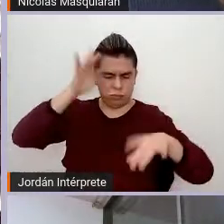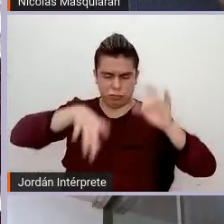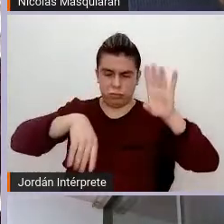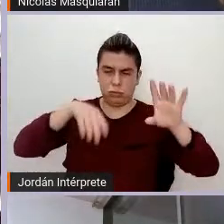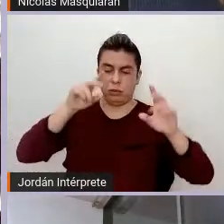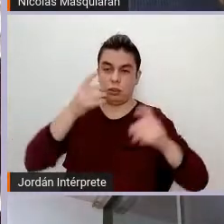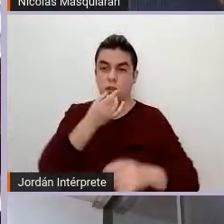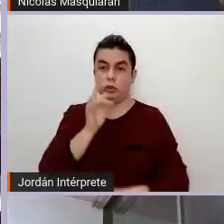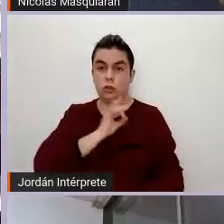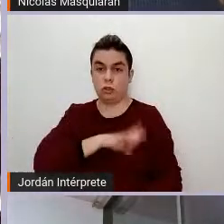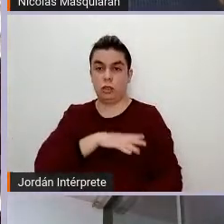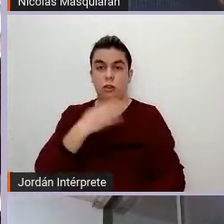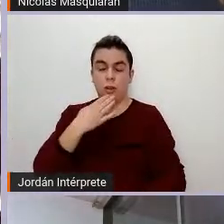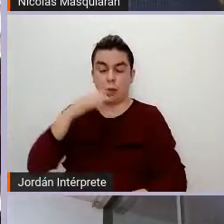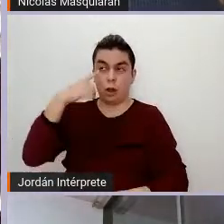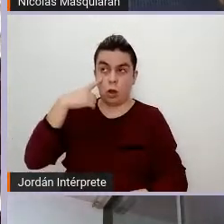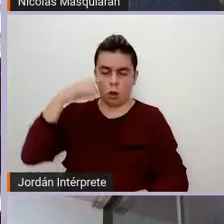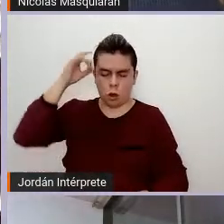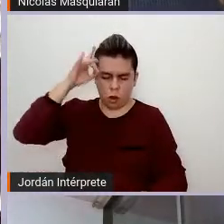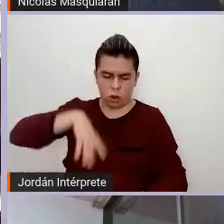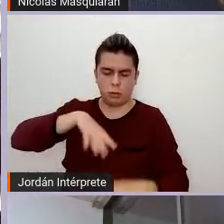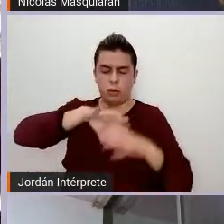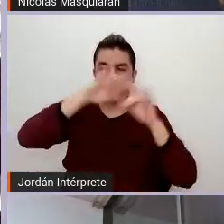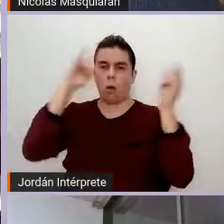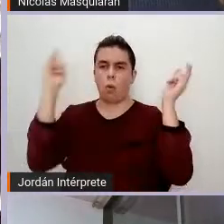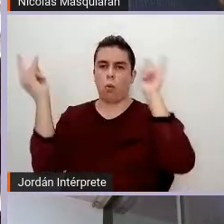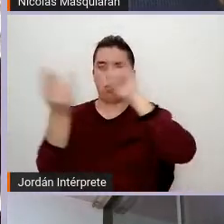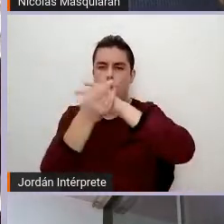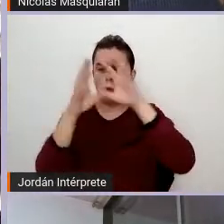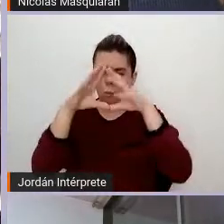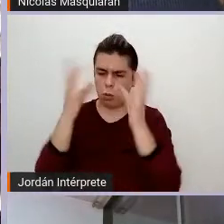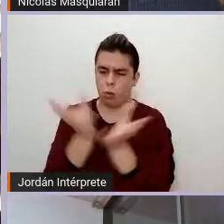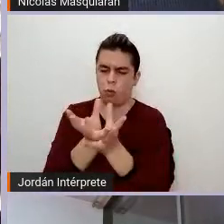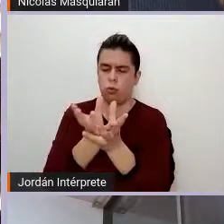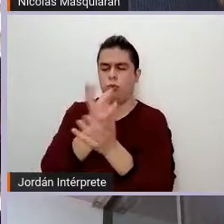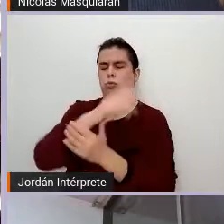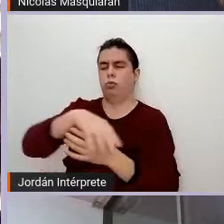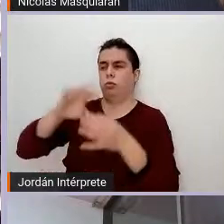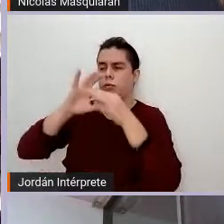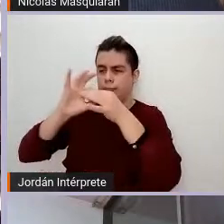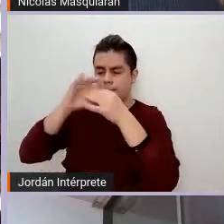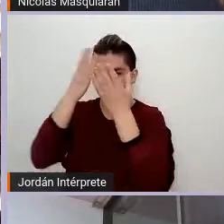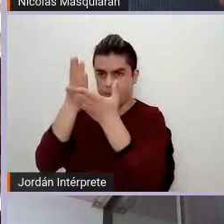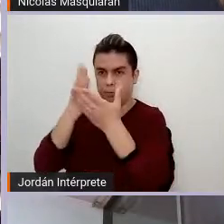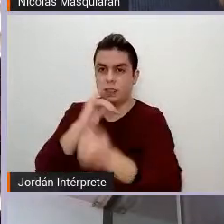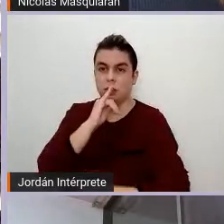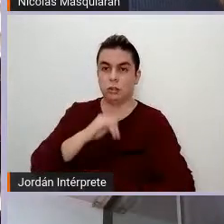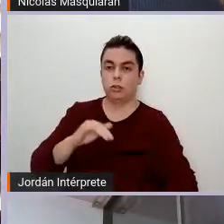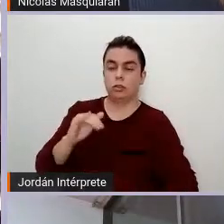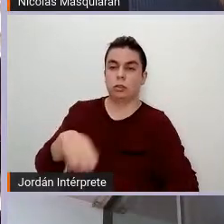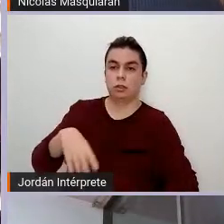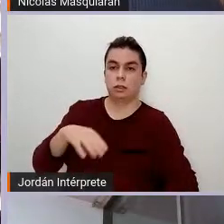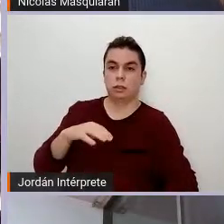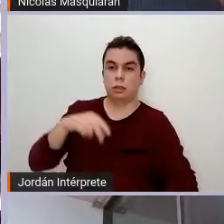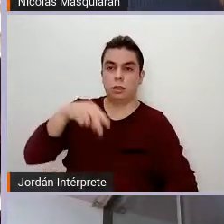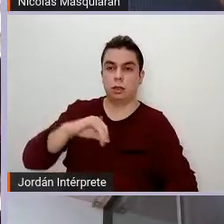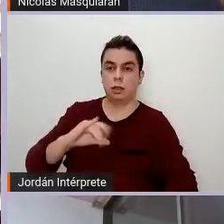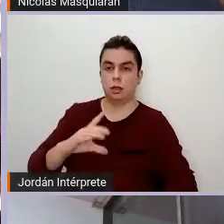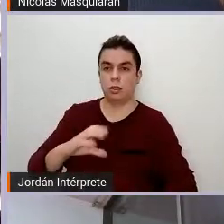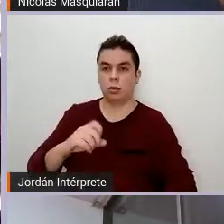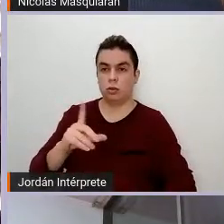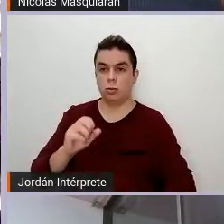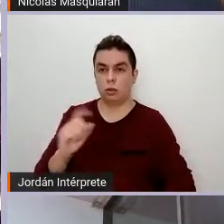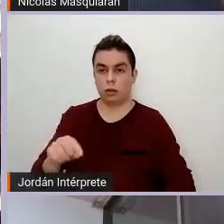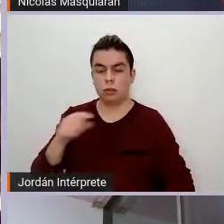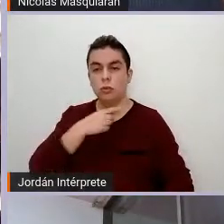que ha sido fantástico. No sé, Nicolás, si tú quieres hacer alguna pregunta o un